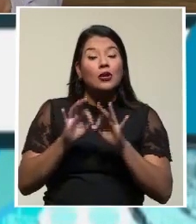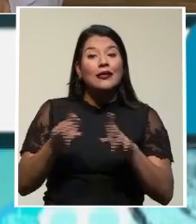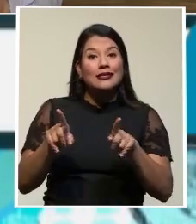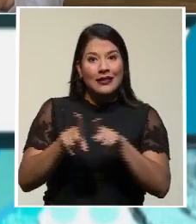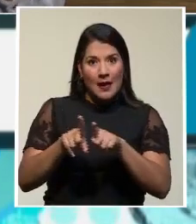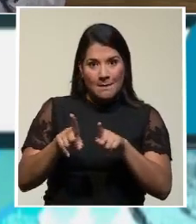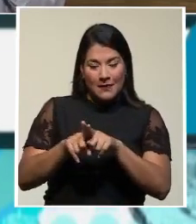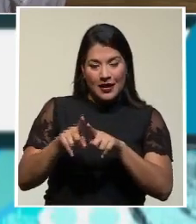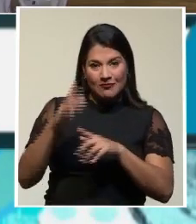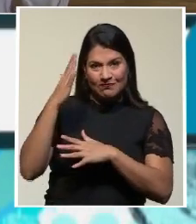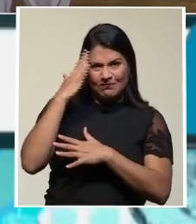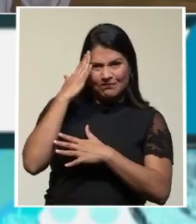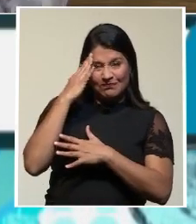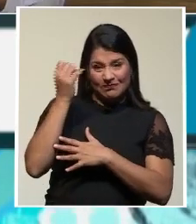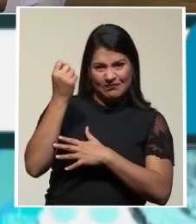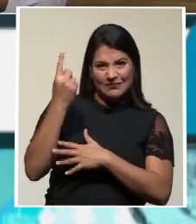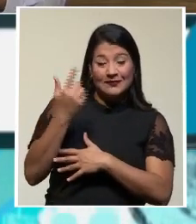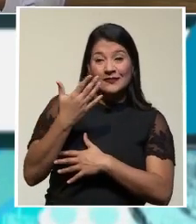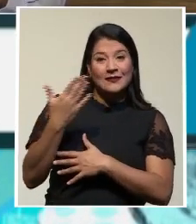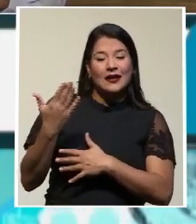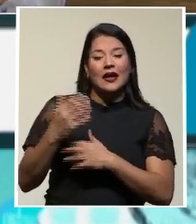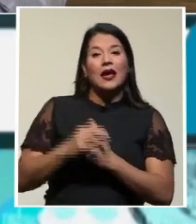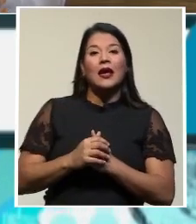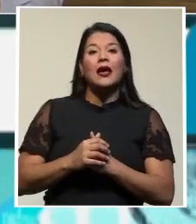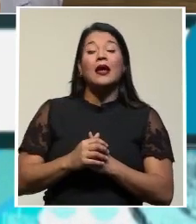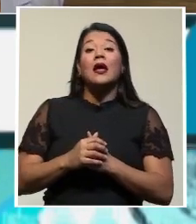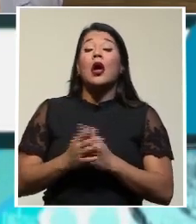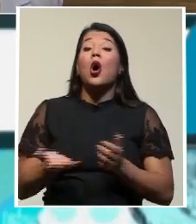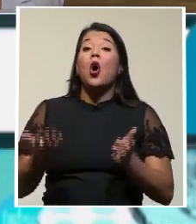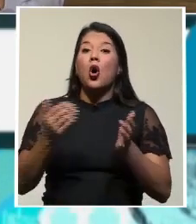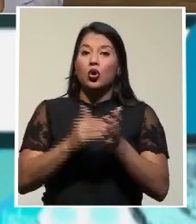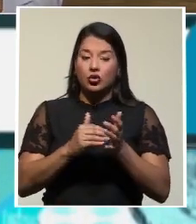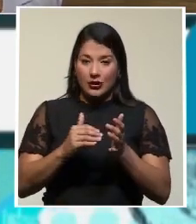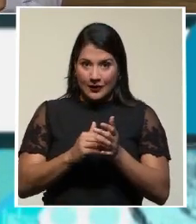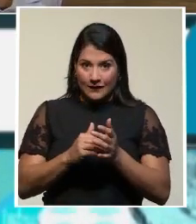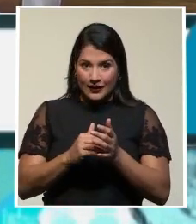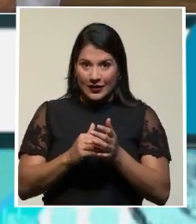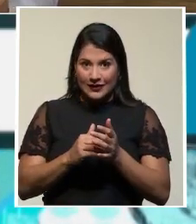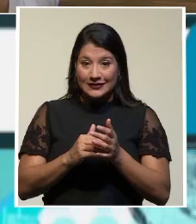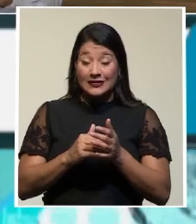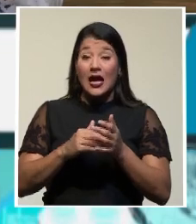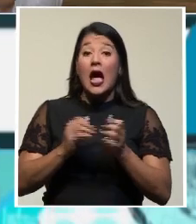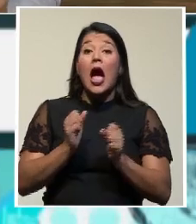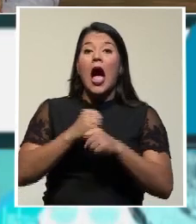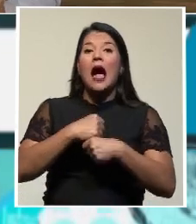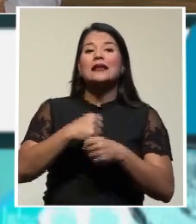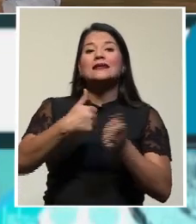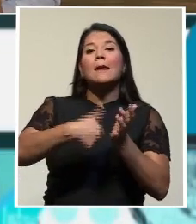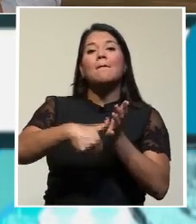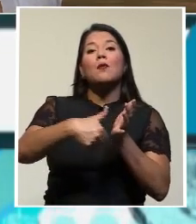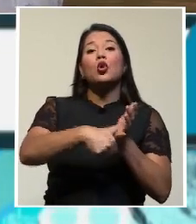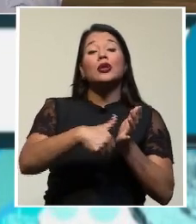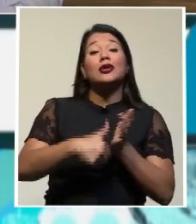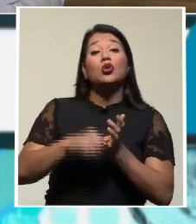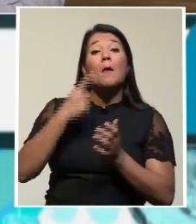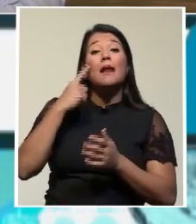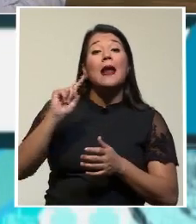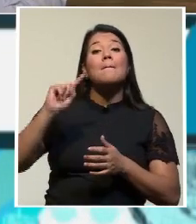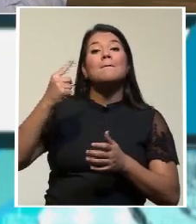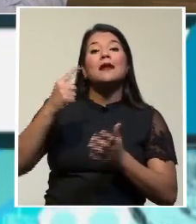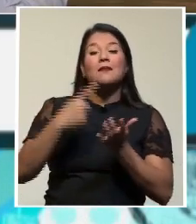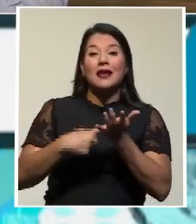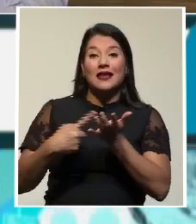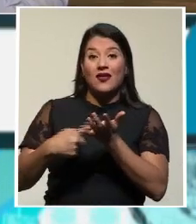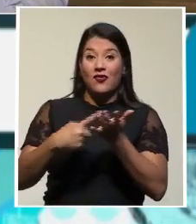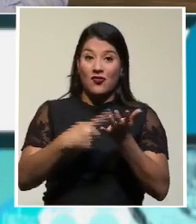claro que pues se va a estar dando nuevamente la votación en primer debate de lo que